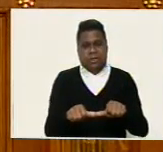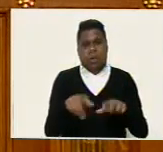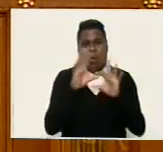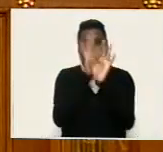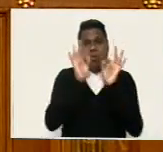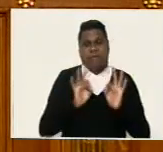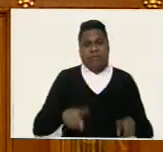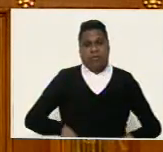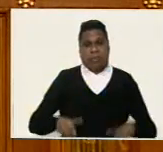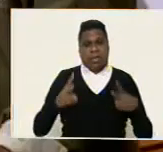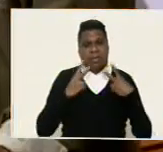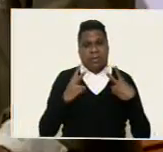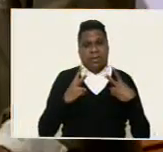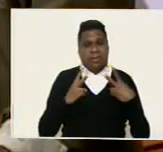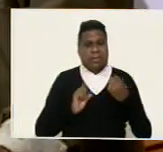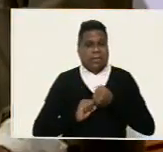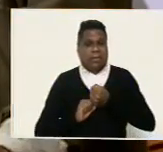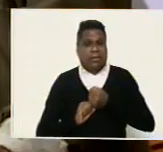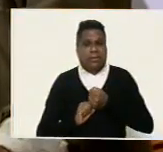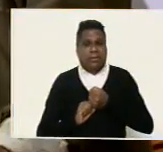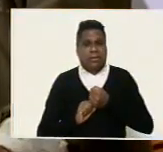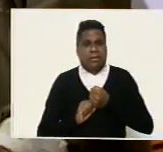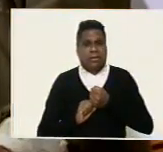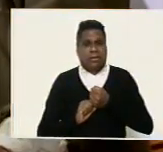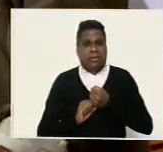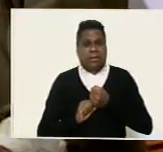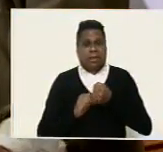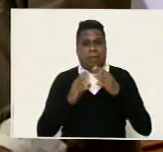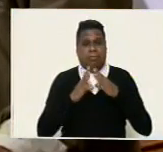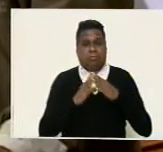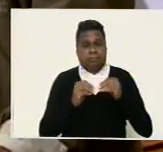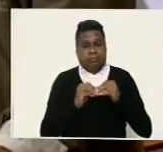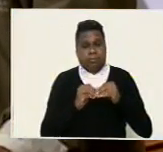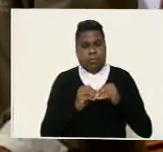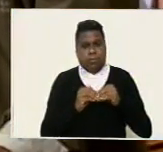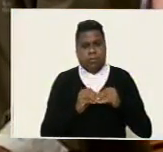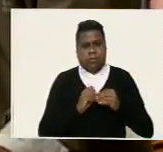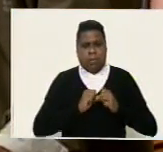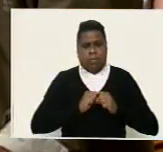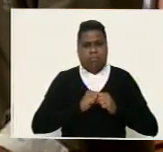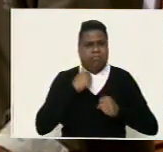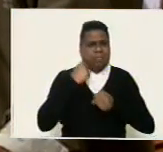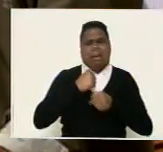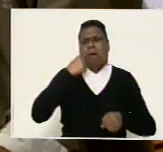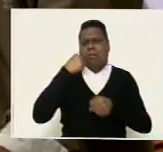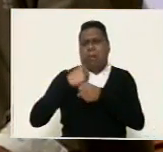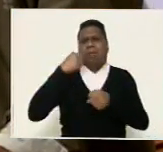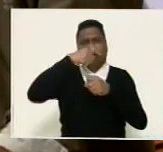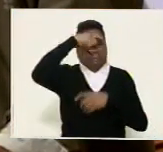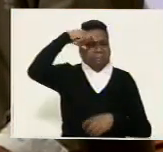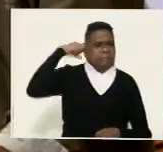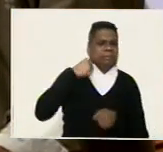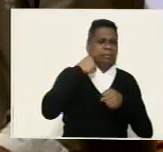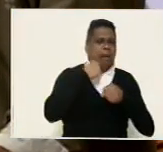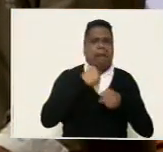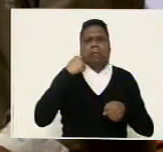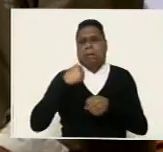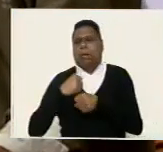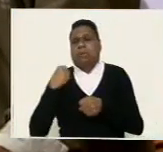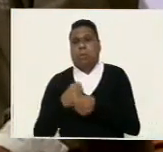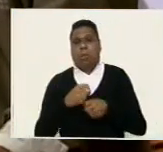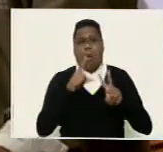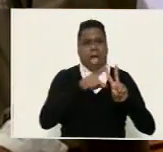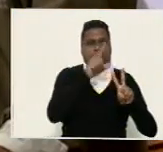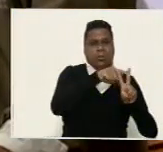vida que esté sustentado en la explotación del ser humano por el ser humano, hay dos grandes víctimas